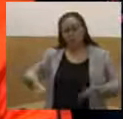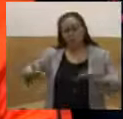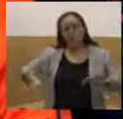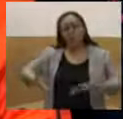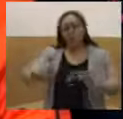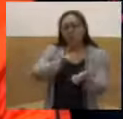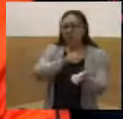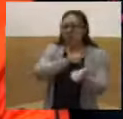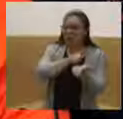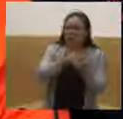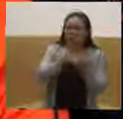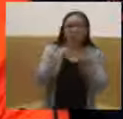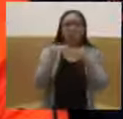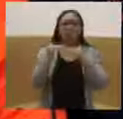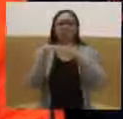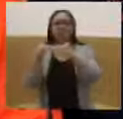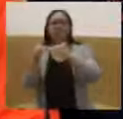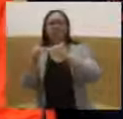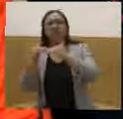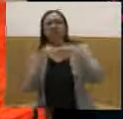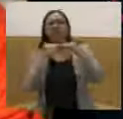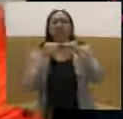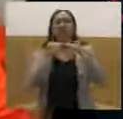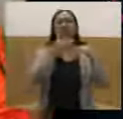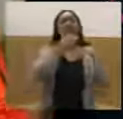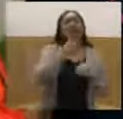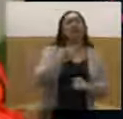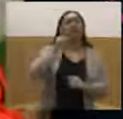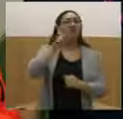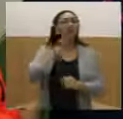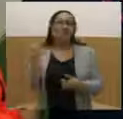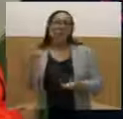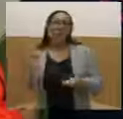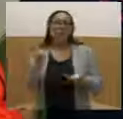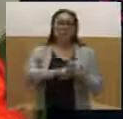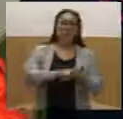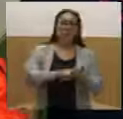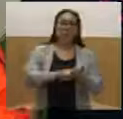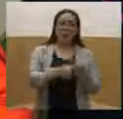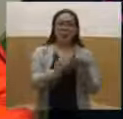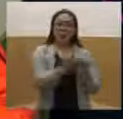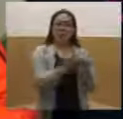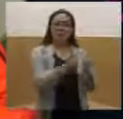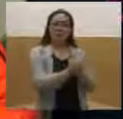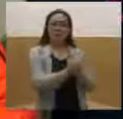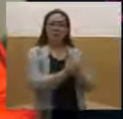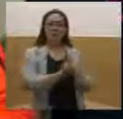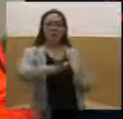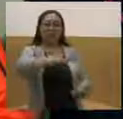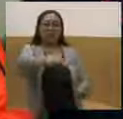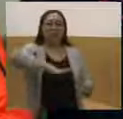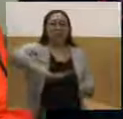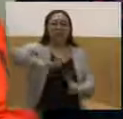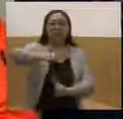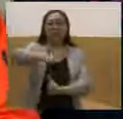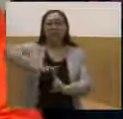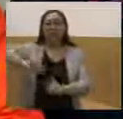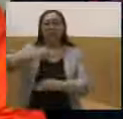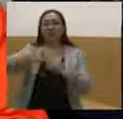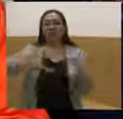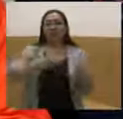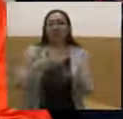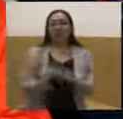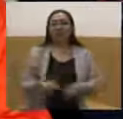e igualdad de género e incorporar a miles de mujeres a la vida pública en sus comunidades. A nivel del